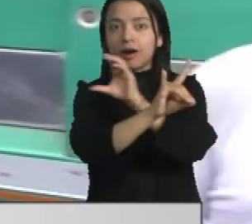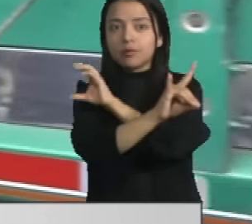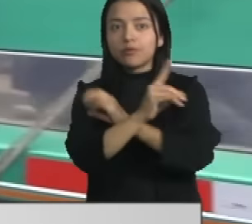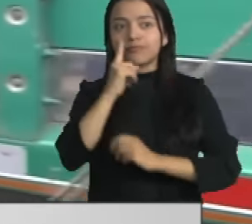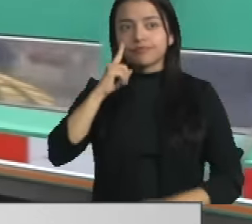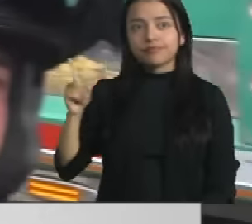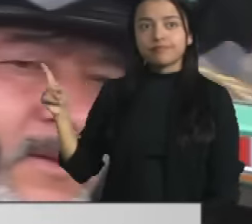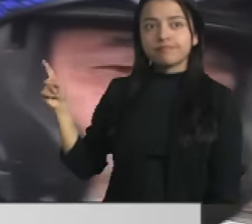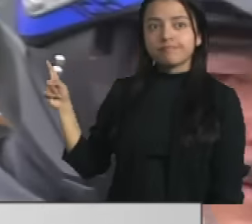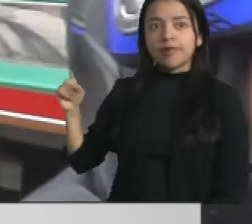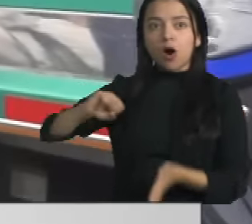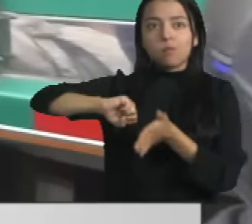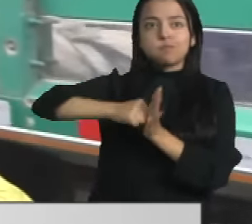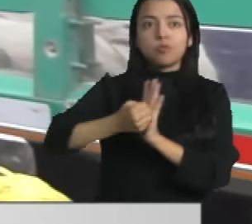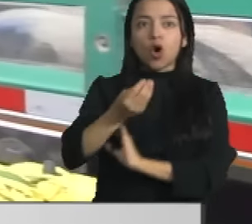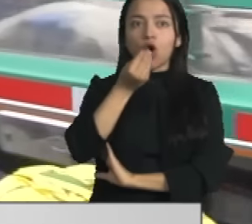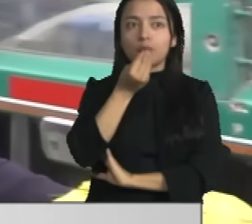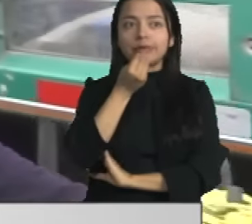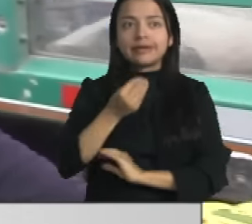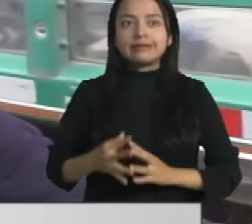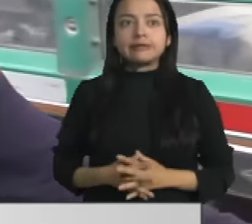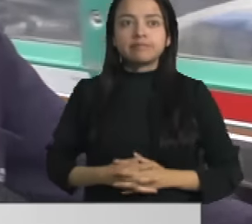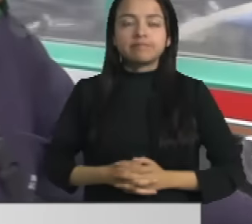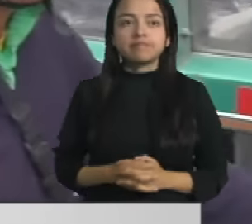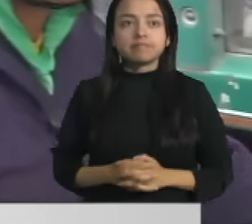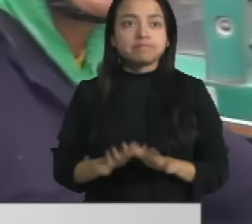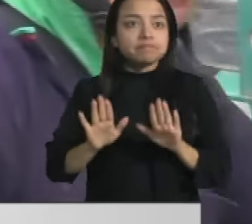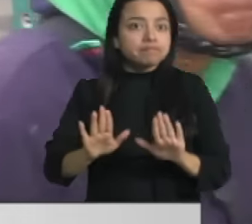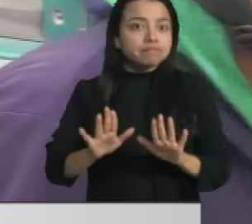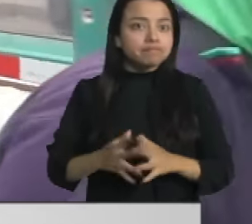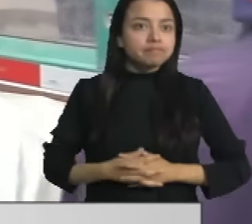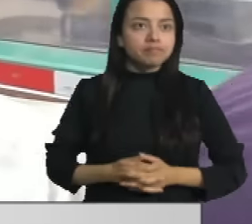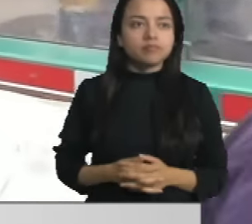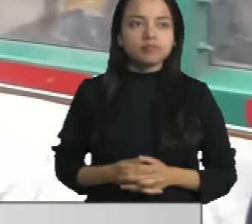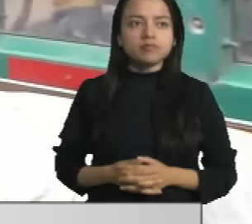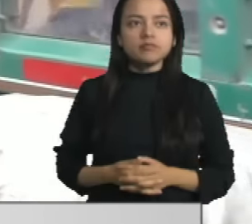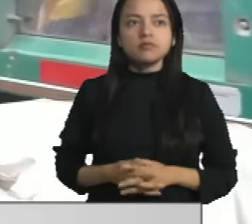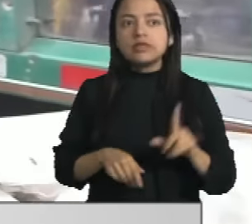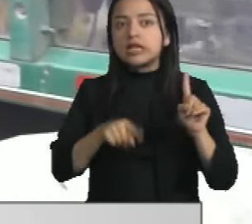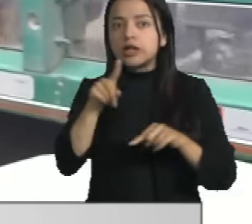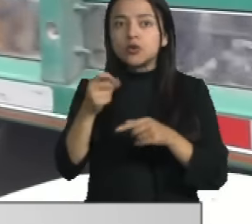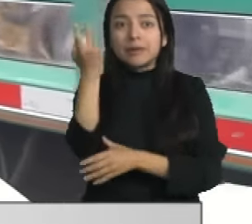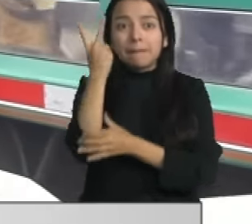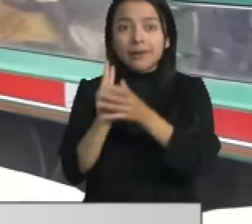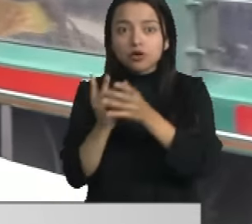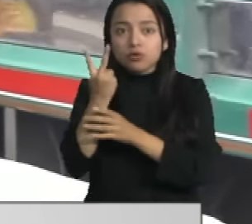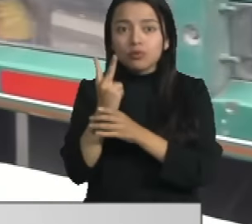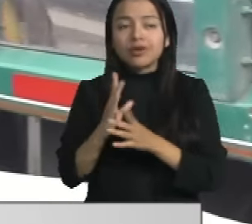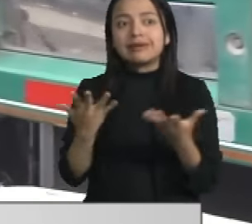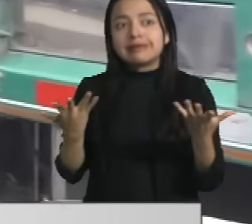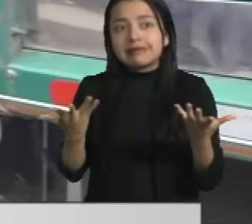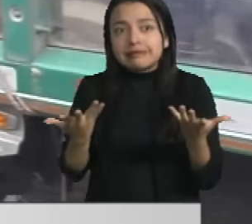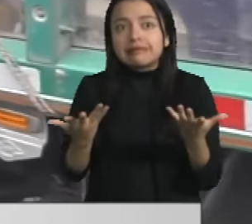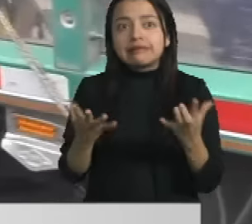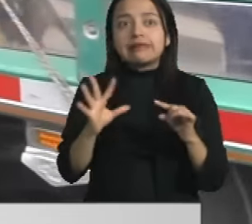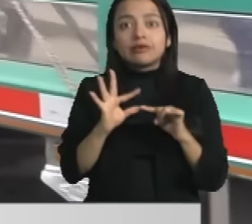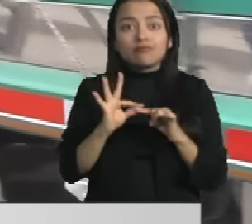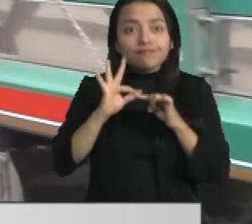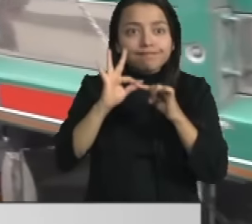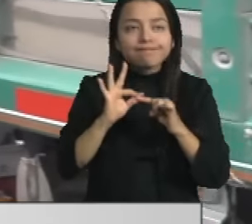de Mosquera, Cundinamarca, algunos productos que están paralizados, aquí algunas hortalizas, verduras especialmente, que vienen